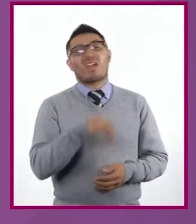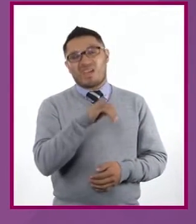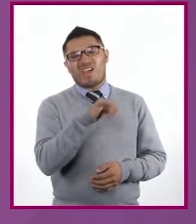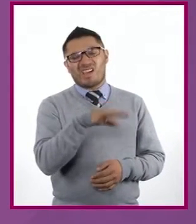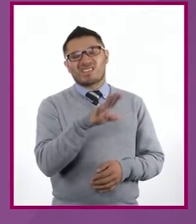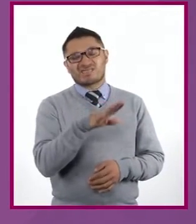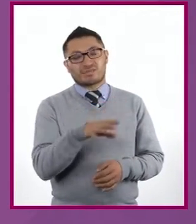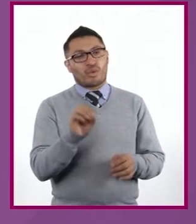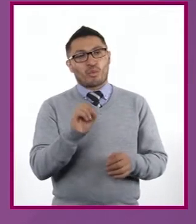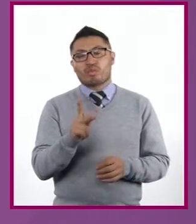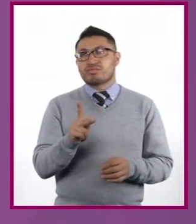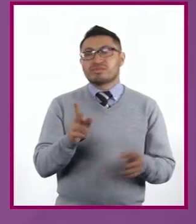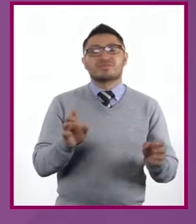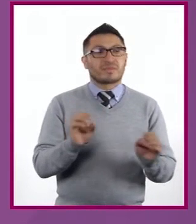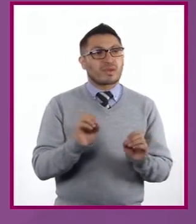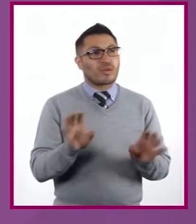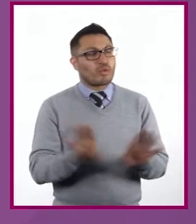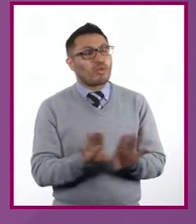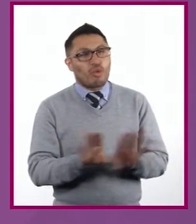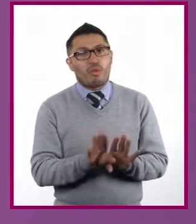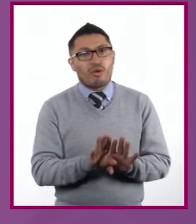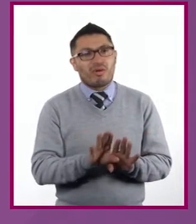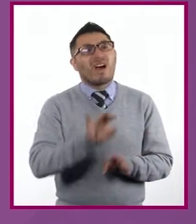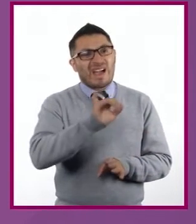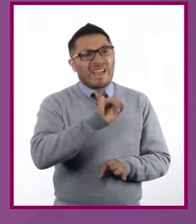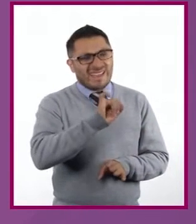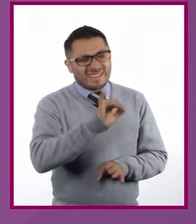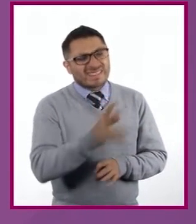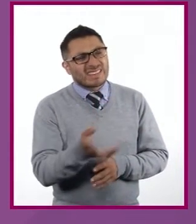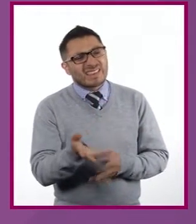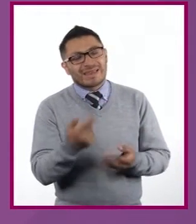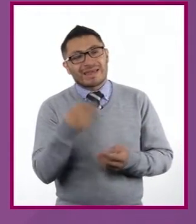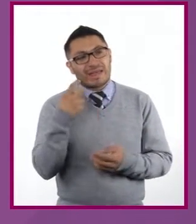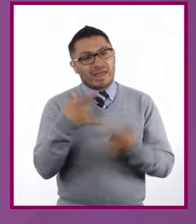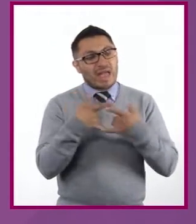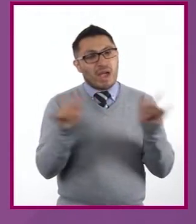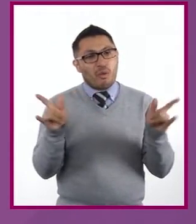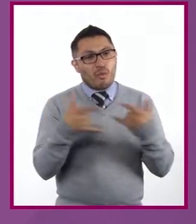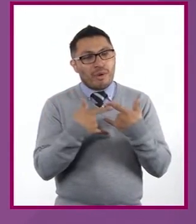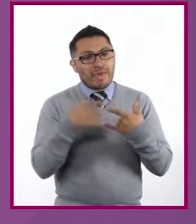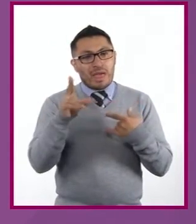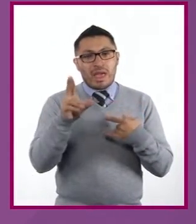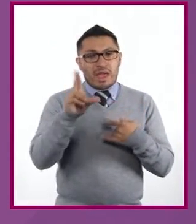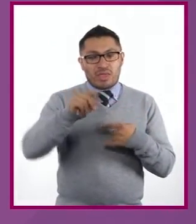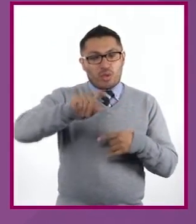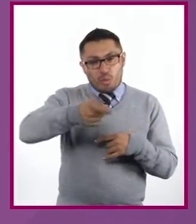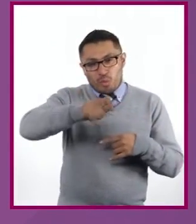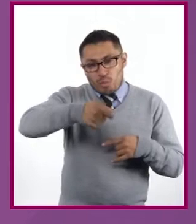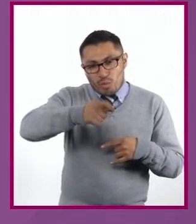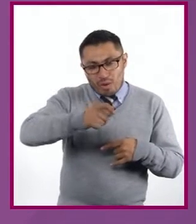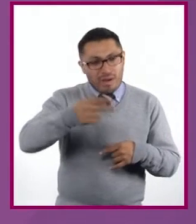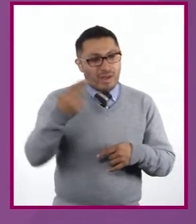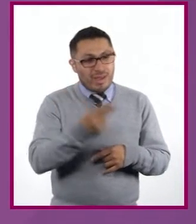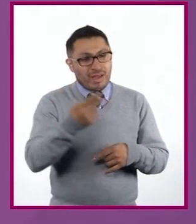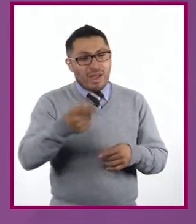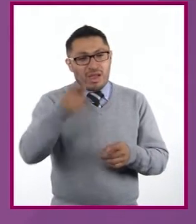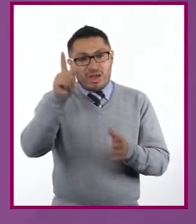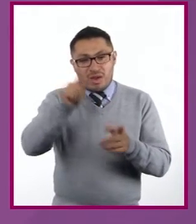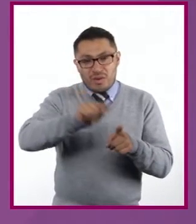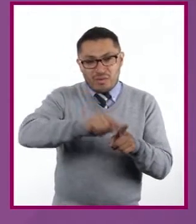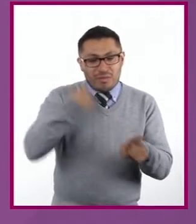Sí. O sea... Sí, vamos. Que esta puerta, en vez de abrirla con una llave, necesita usar un cerillo, ¿no?